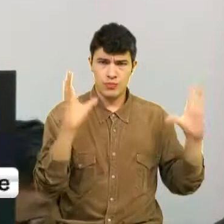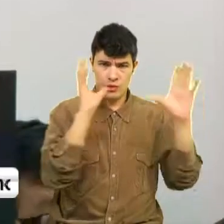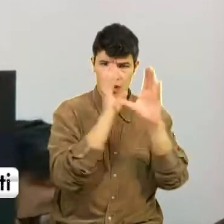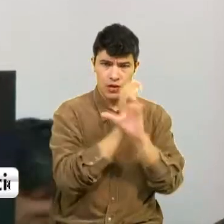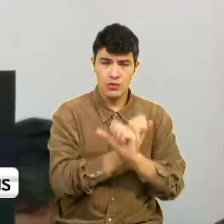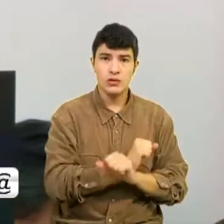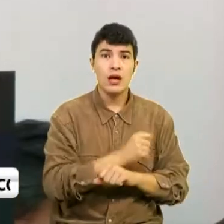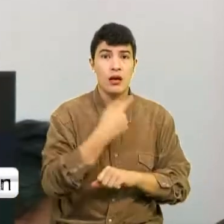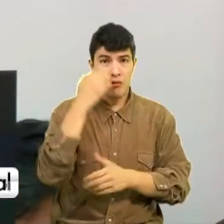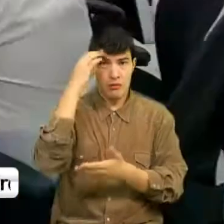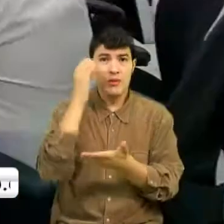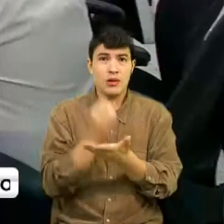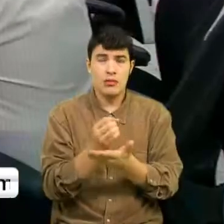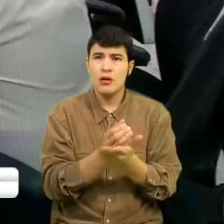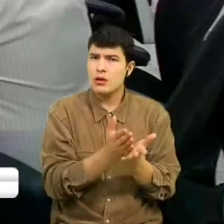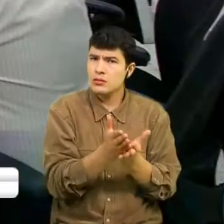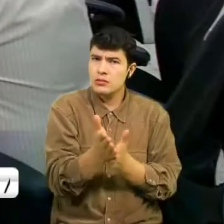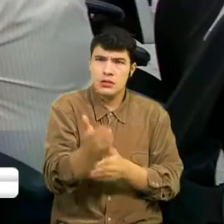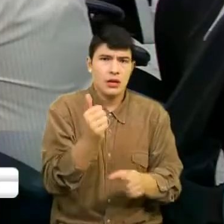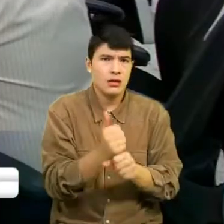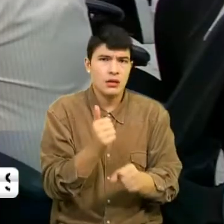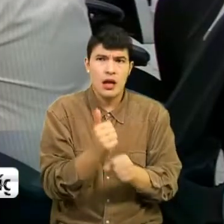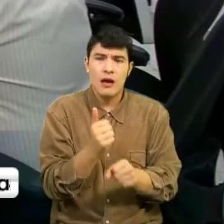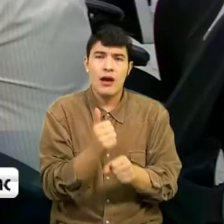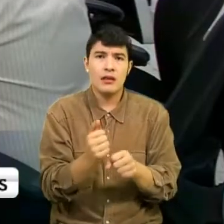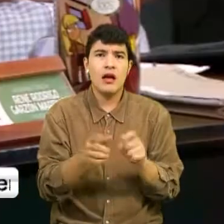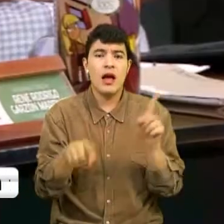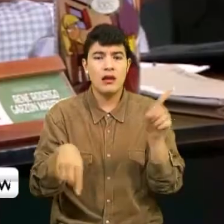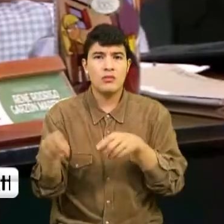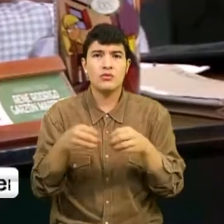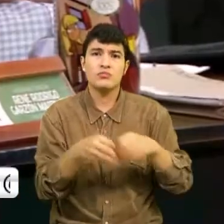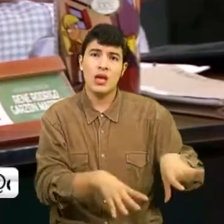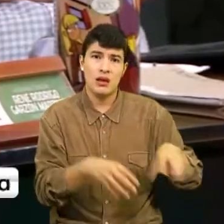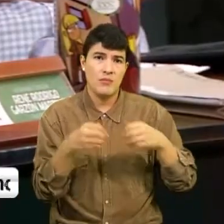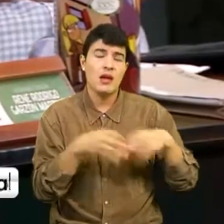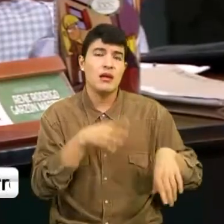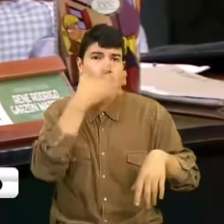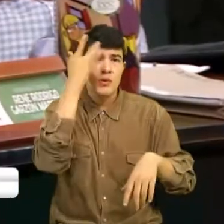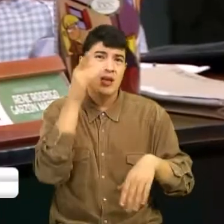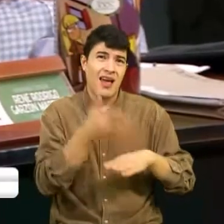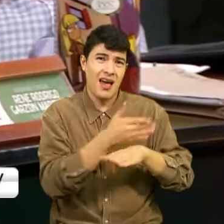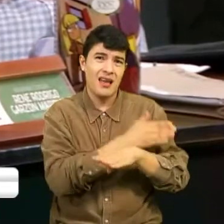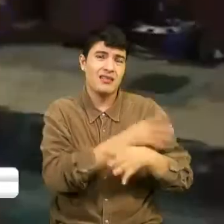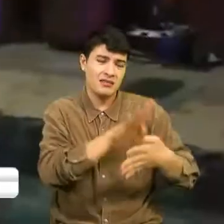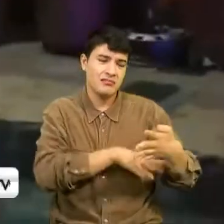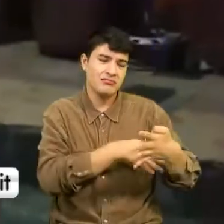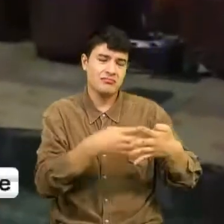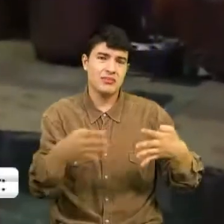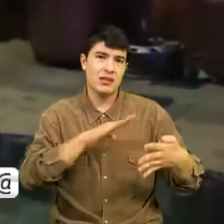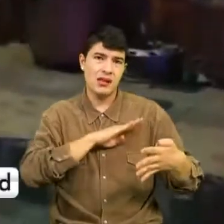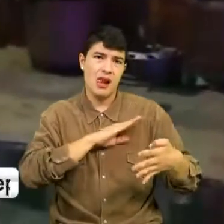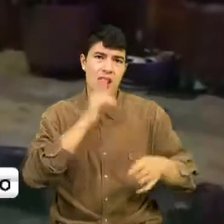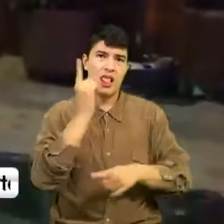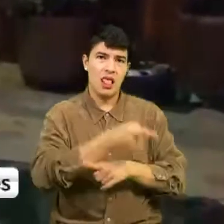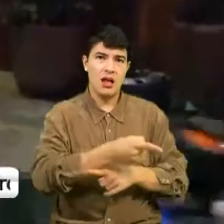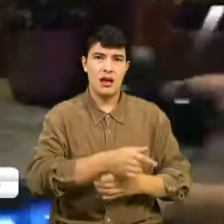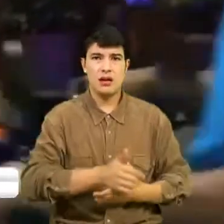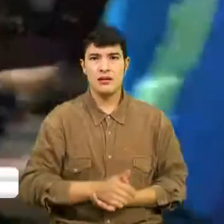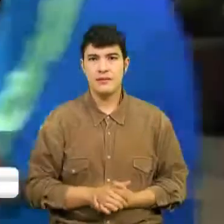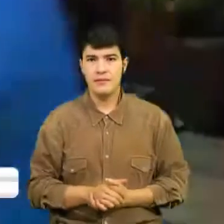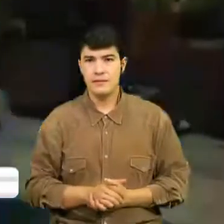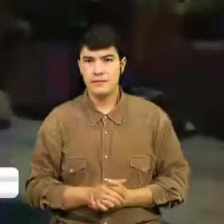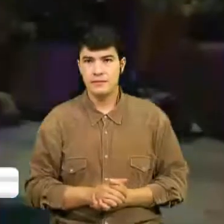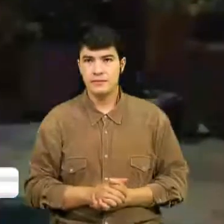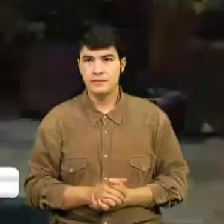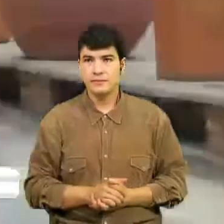aseguran que siguen trabajando a pérdidas por los horarios de funcionamiento impuestos por la alcaldía de bucaramanga